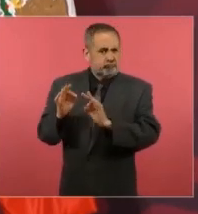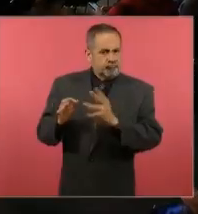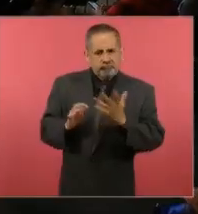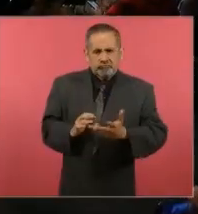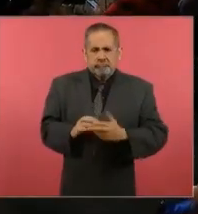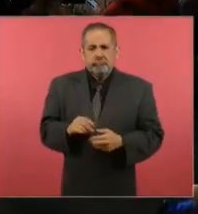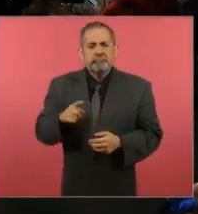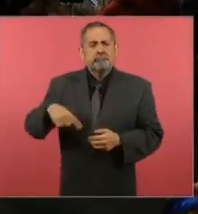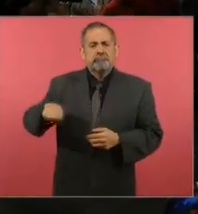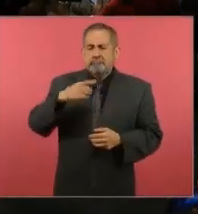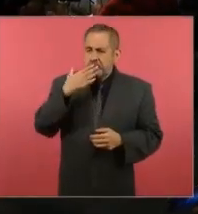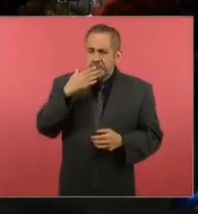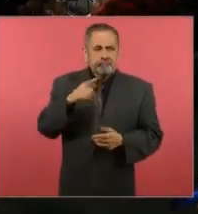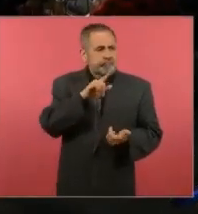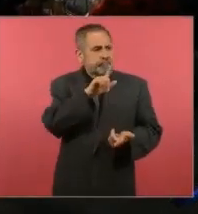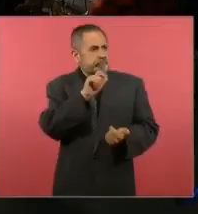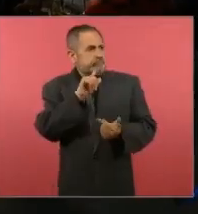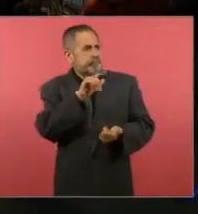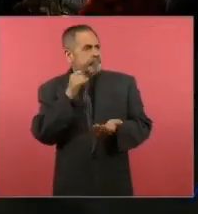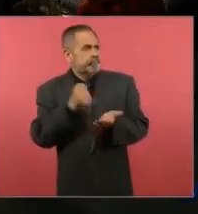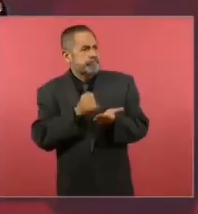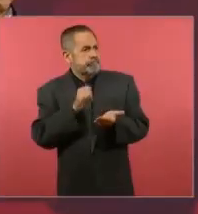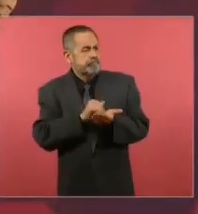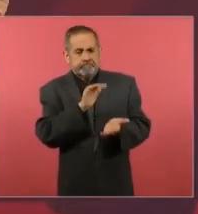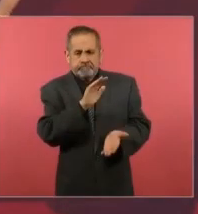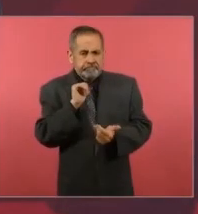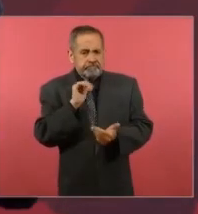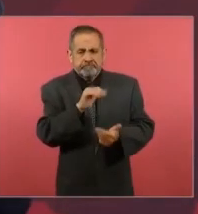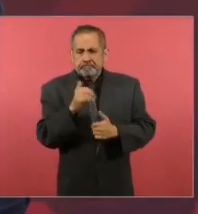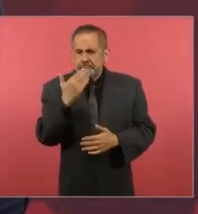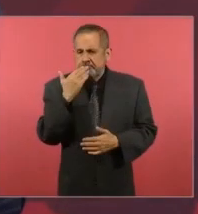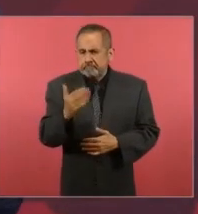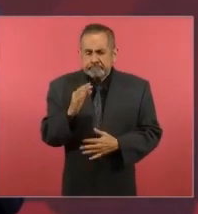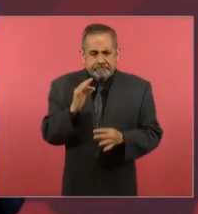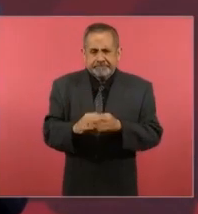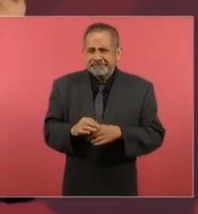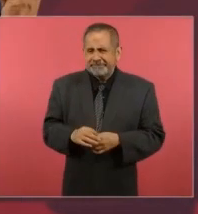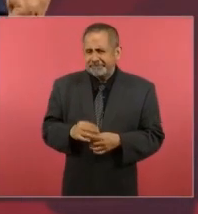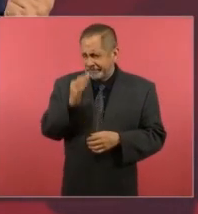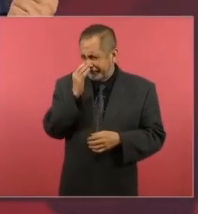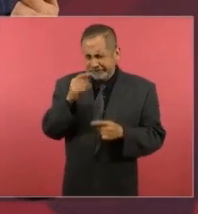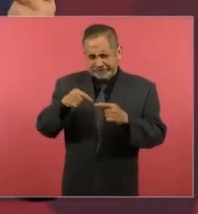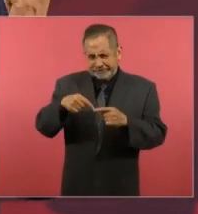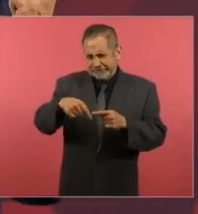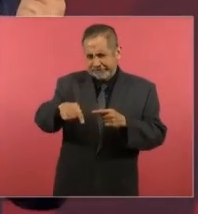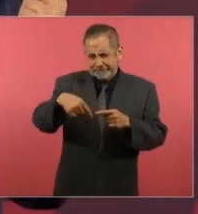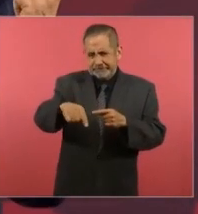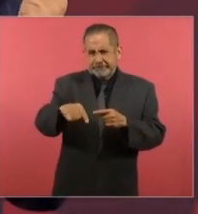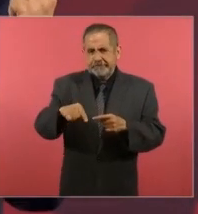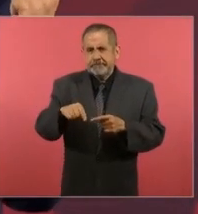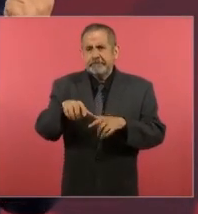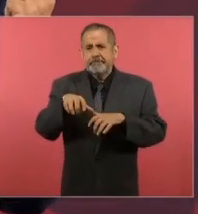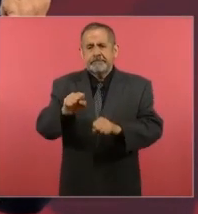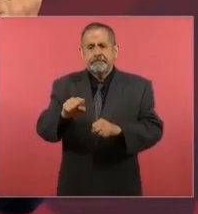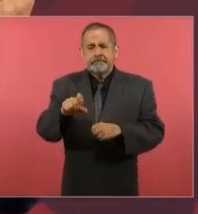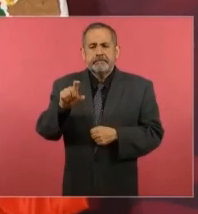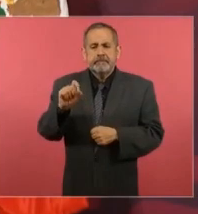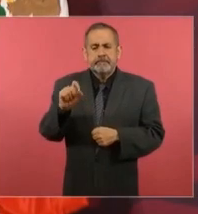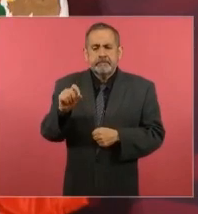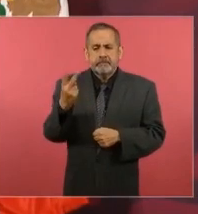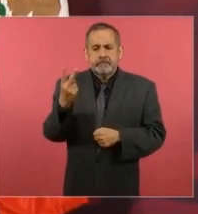tenemos buena recaudación, ya vamos a llegar, estamos a punto de llegar a 22